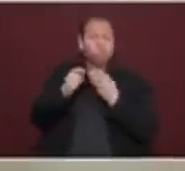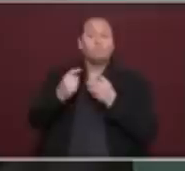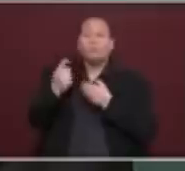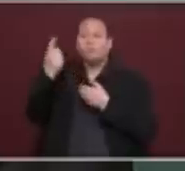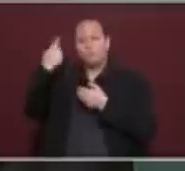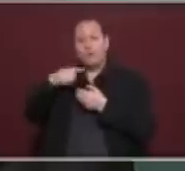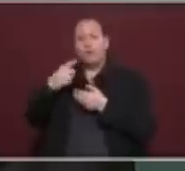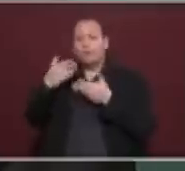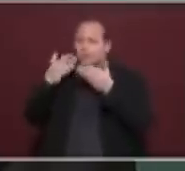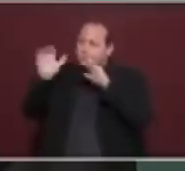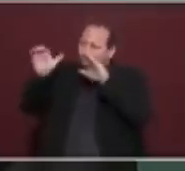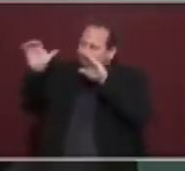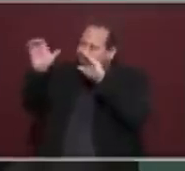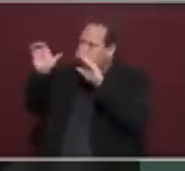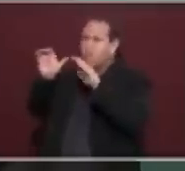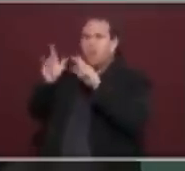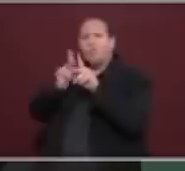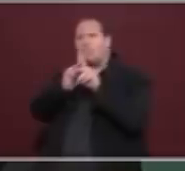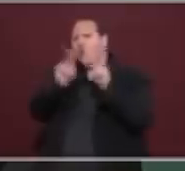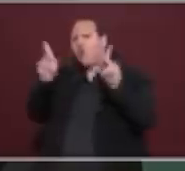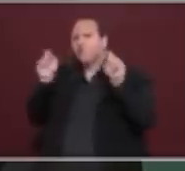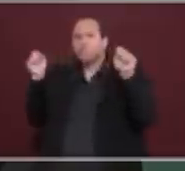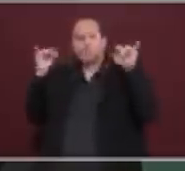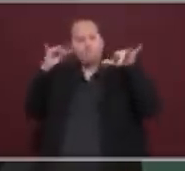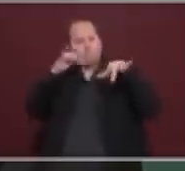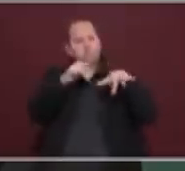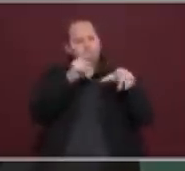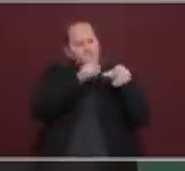a tener a todos los elementos